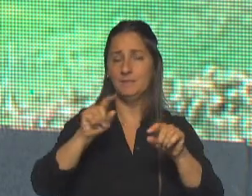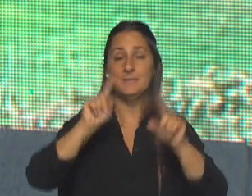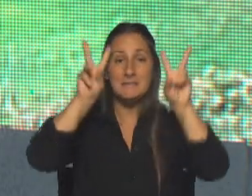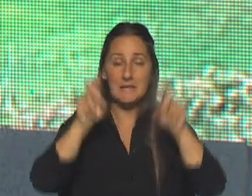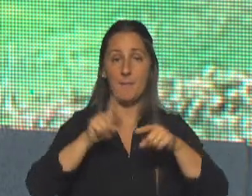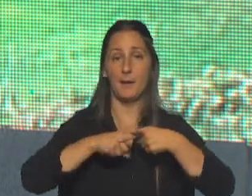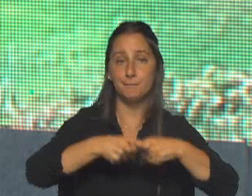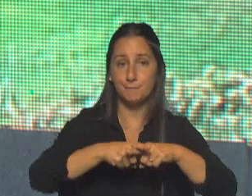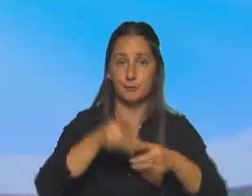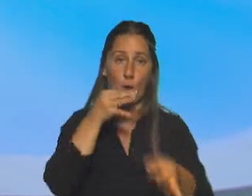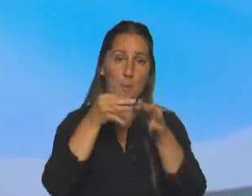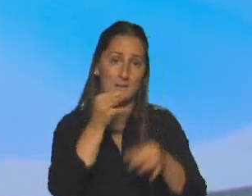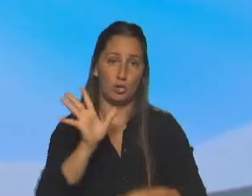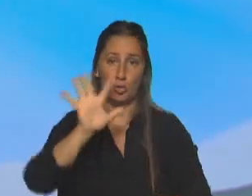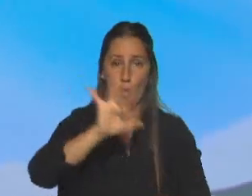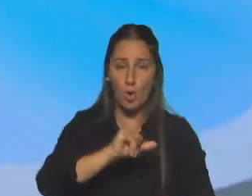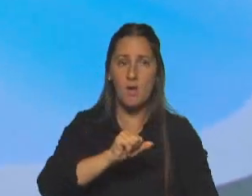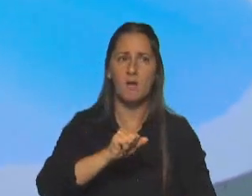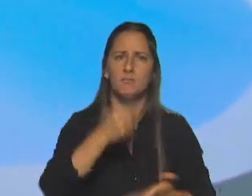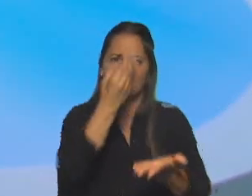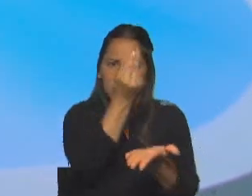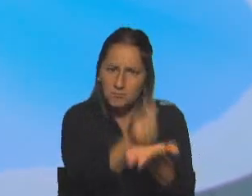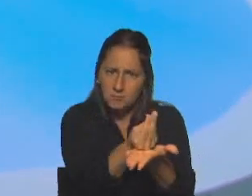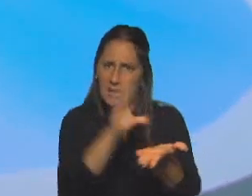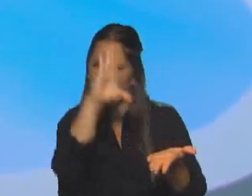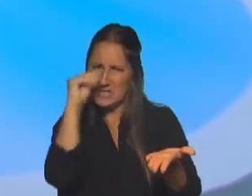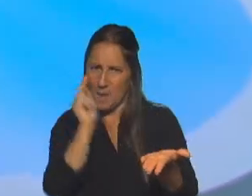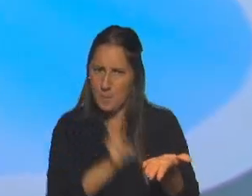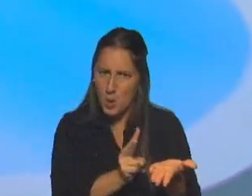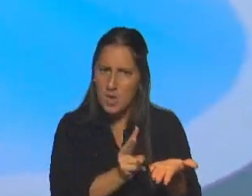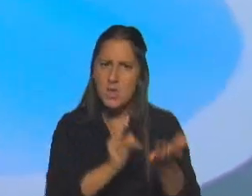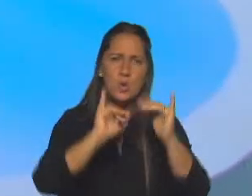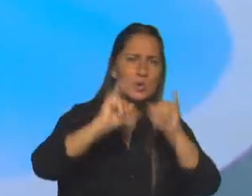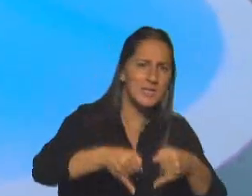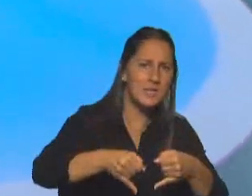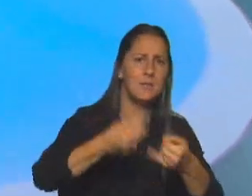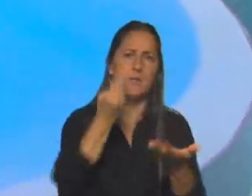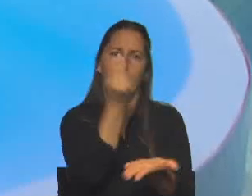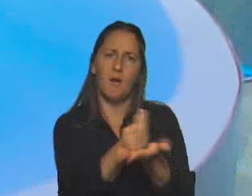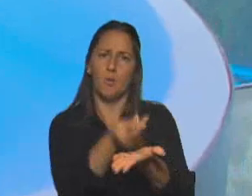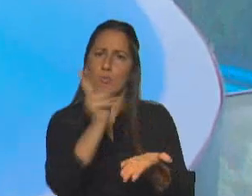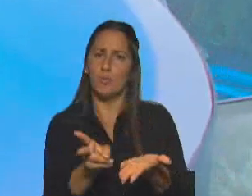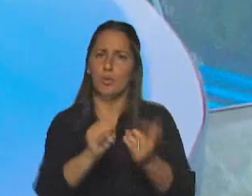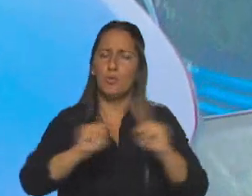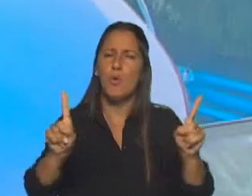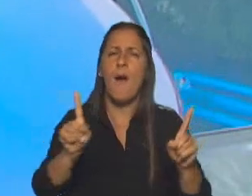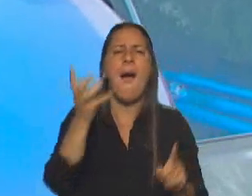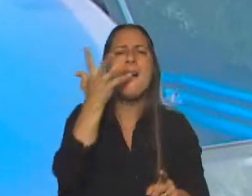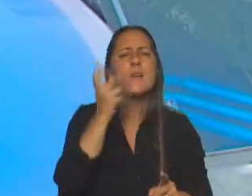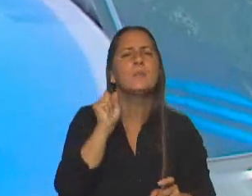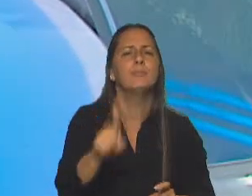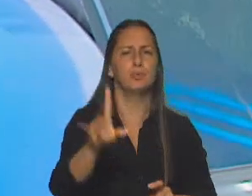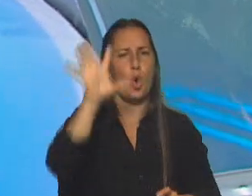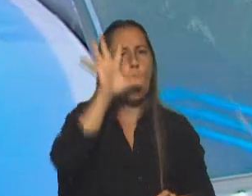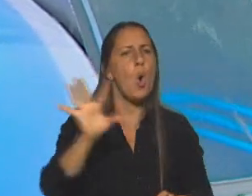a diario. Si hay proscripción a Cristina Fernández, si no hay proscripción. Me gustaría tener su primera visión sobre este punto. Y vamos a